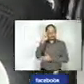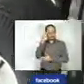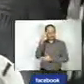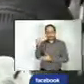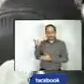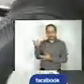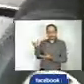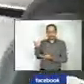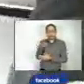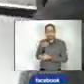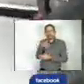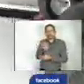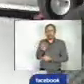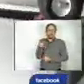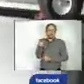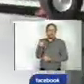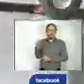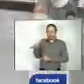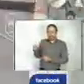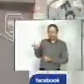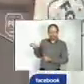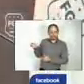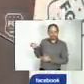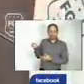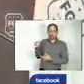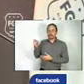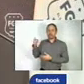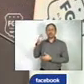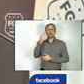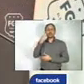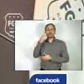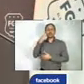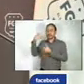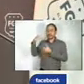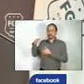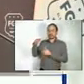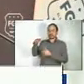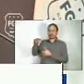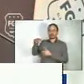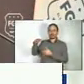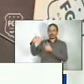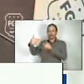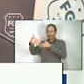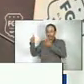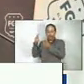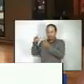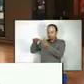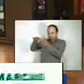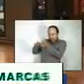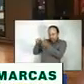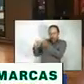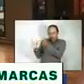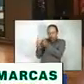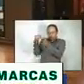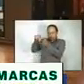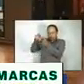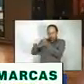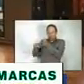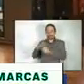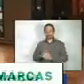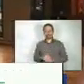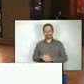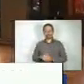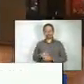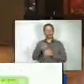Es una aeronave que casi no ha sido utilizada y se encontraba ubicada en el interior de un hangar. La suma de los